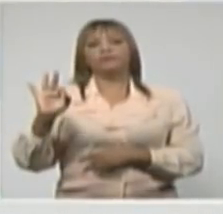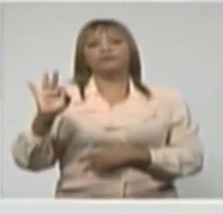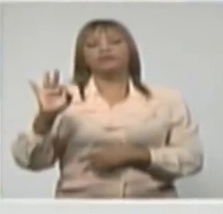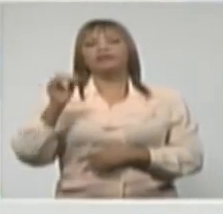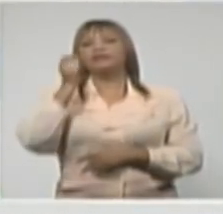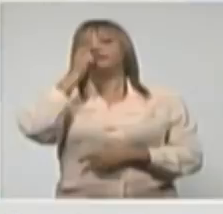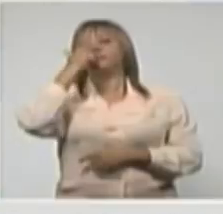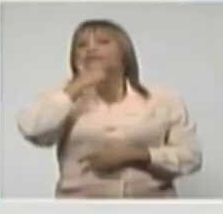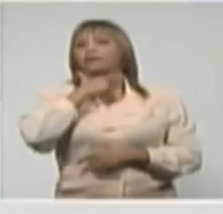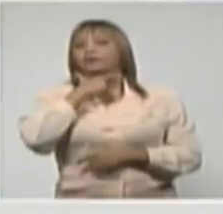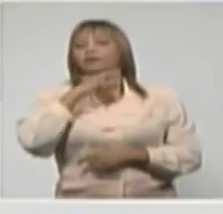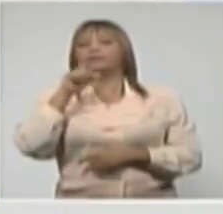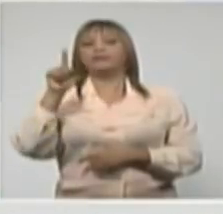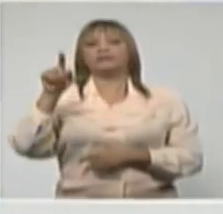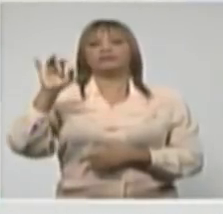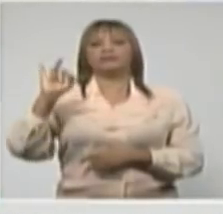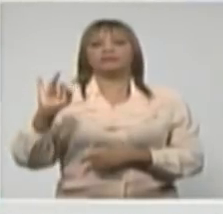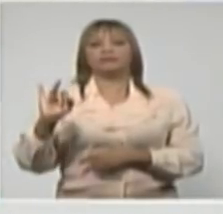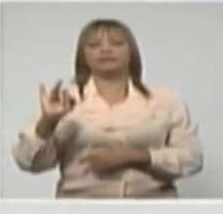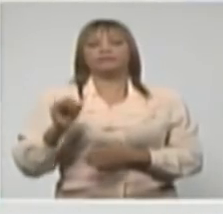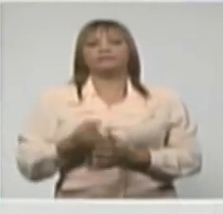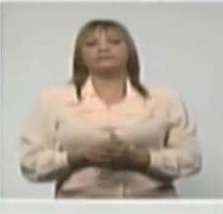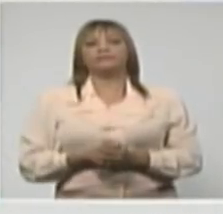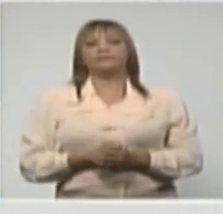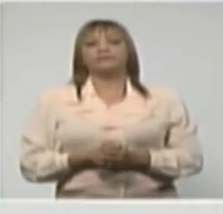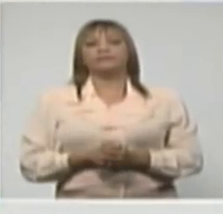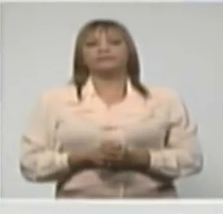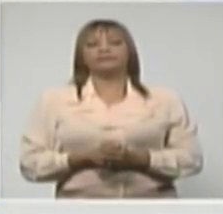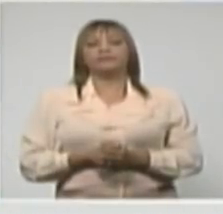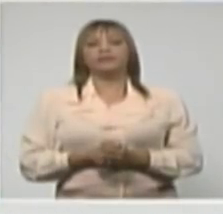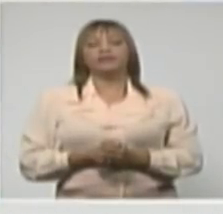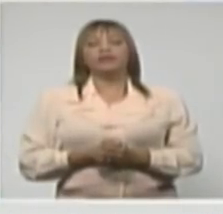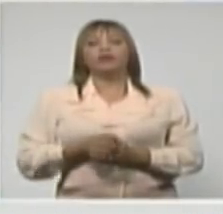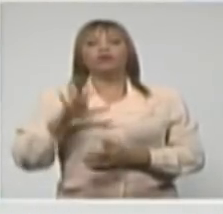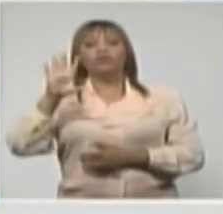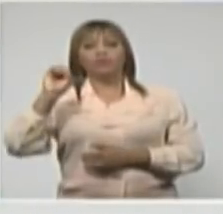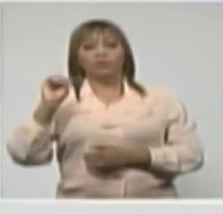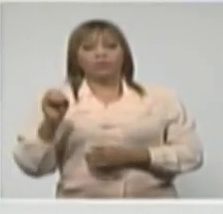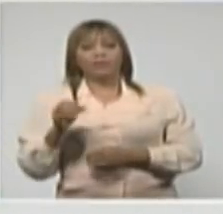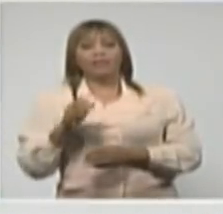Ávila 17. Y con estas 50 altas pues ya se acumulan